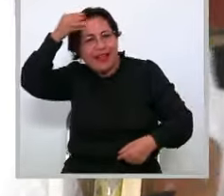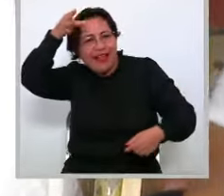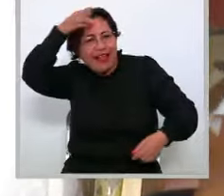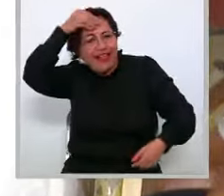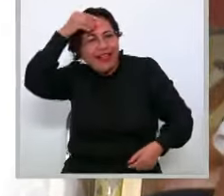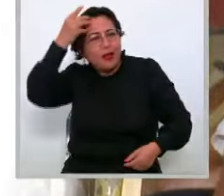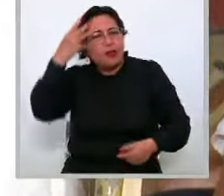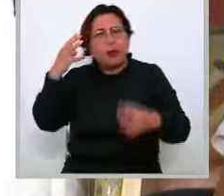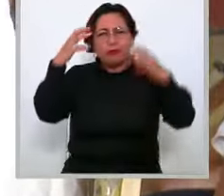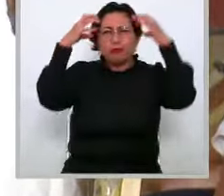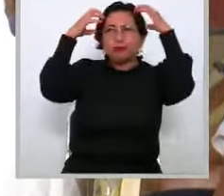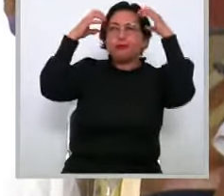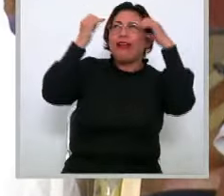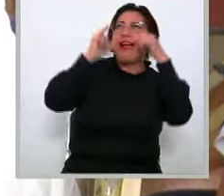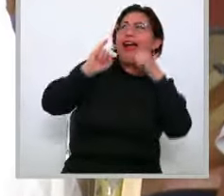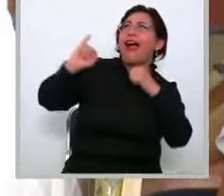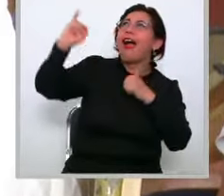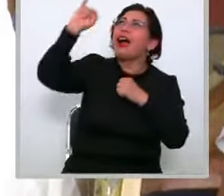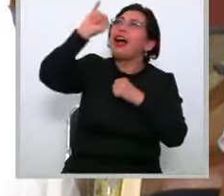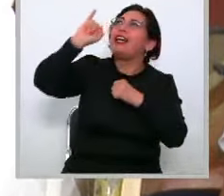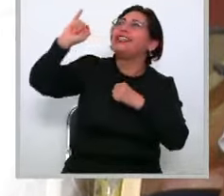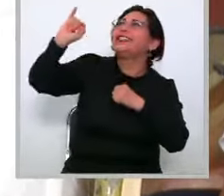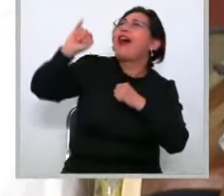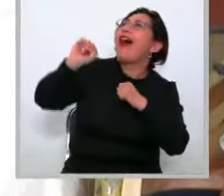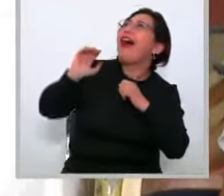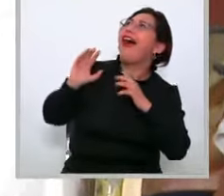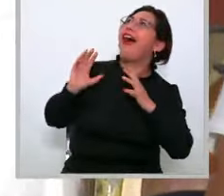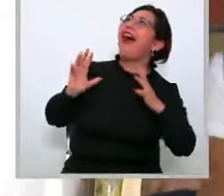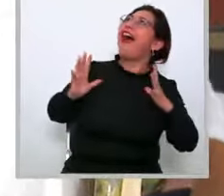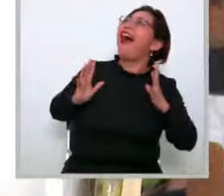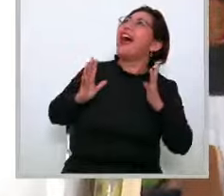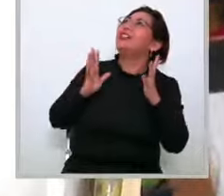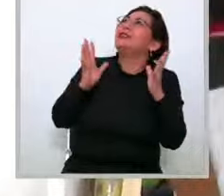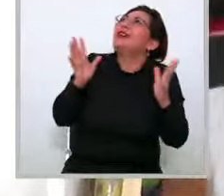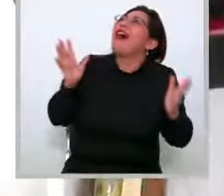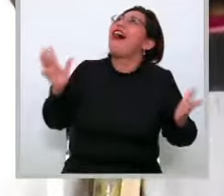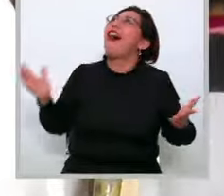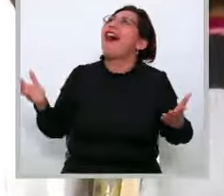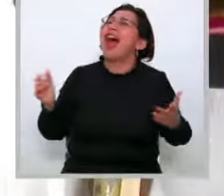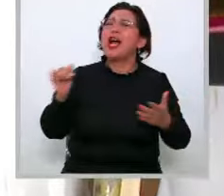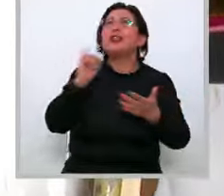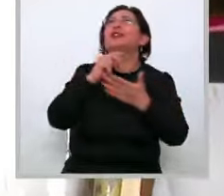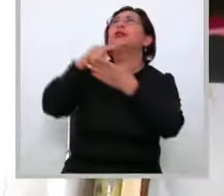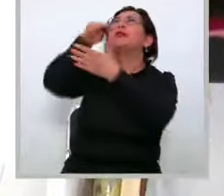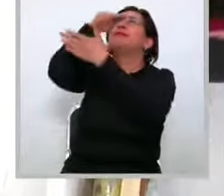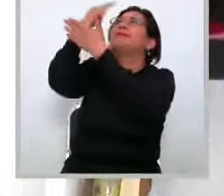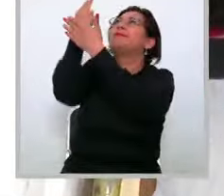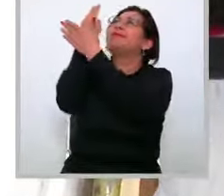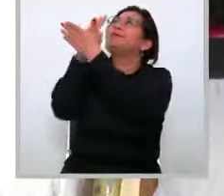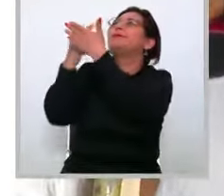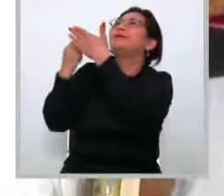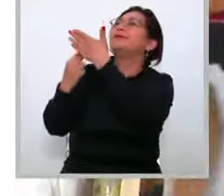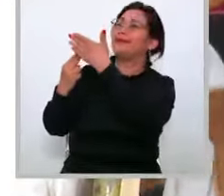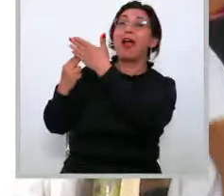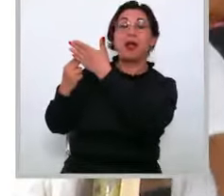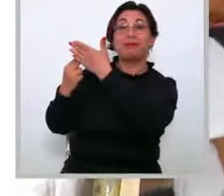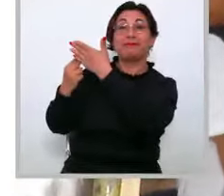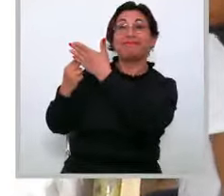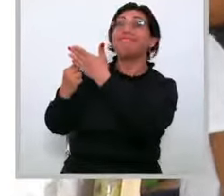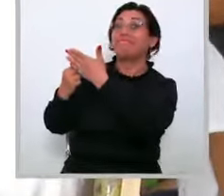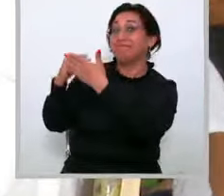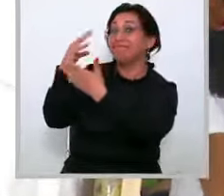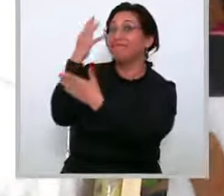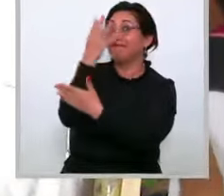¿no? Desarrollamos la imaginación, nos imaginamos y empezamos a dibujar. Entonces, es muy bonito